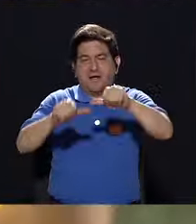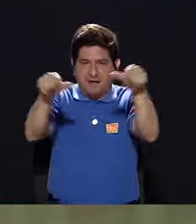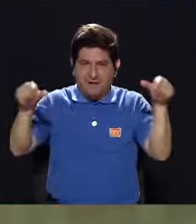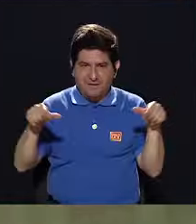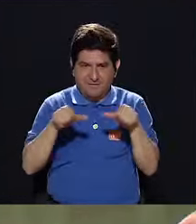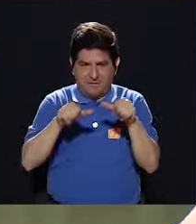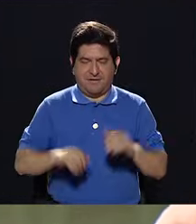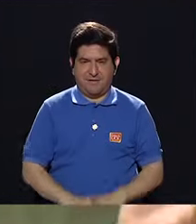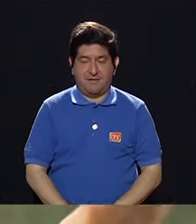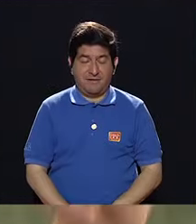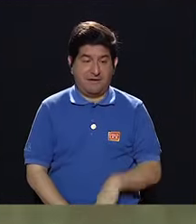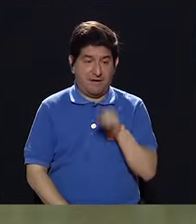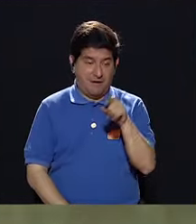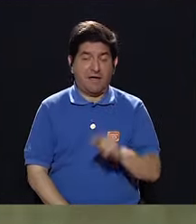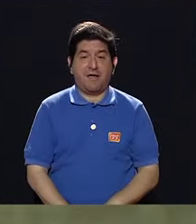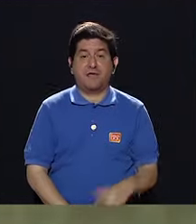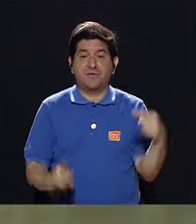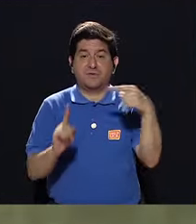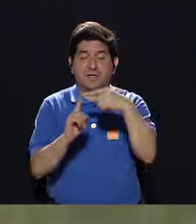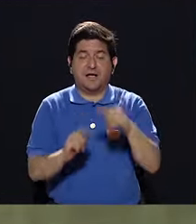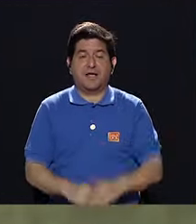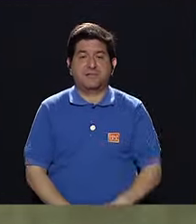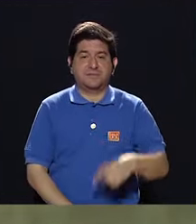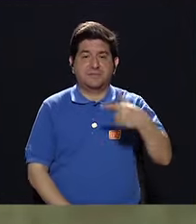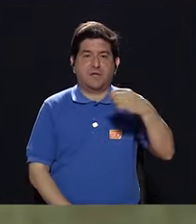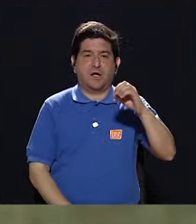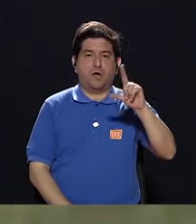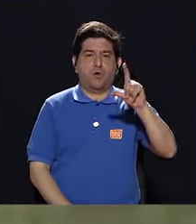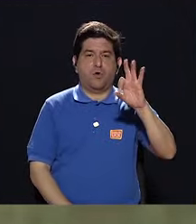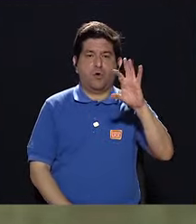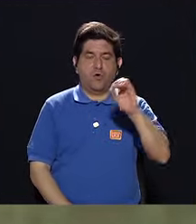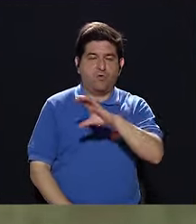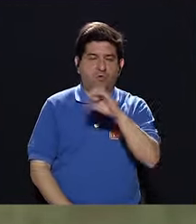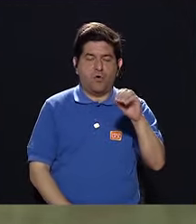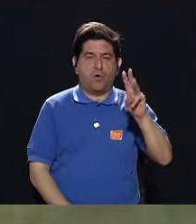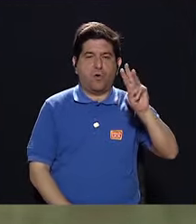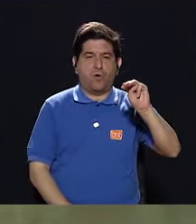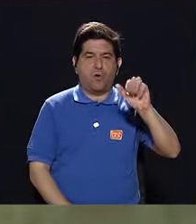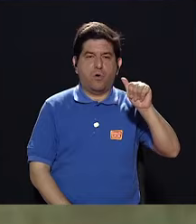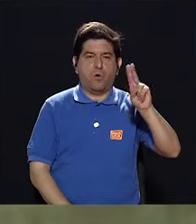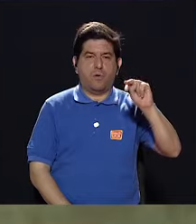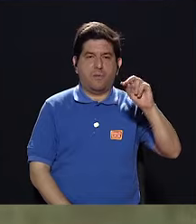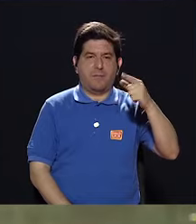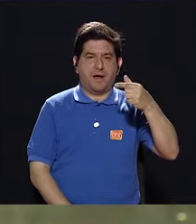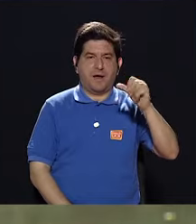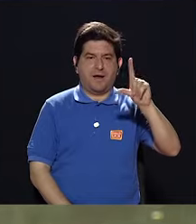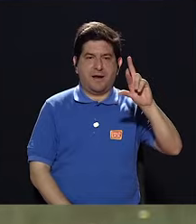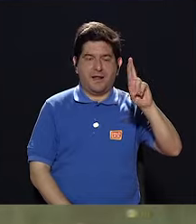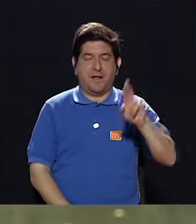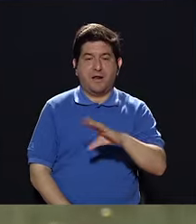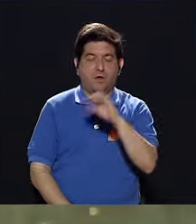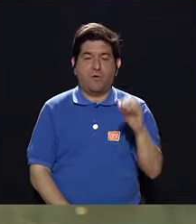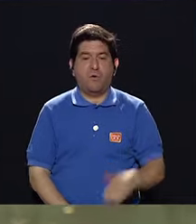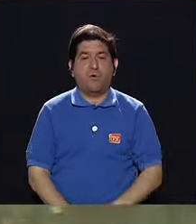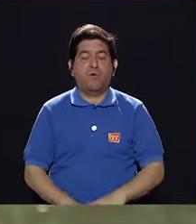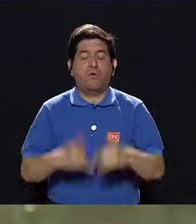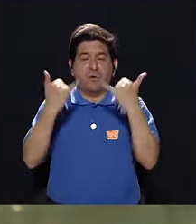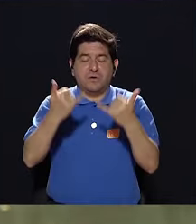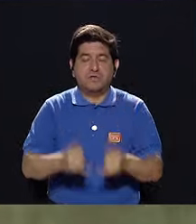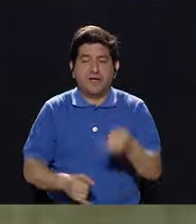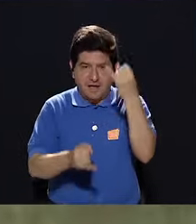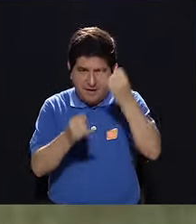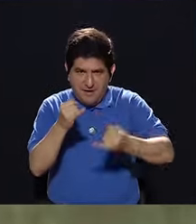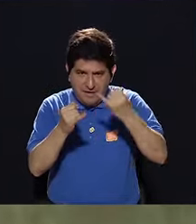alta, que van a llegar al golfo, que van a llegar a los manglares o que inclusive en las cercanías del río hacia aguas